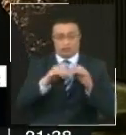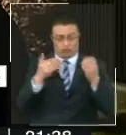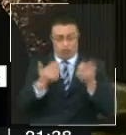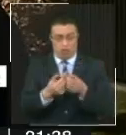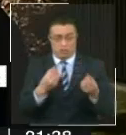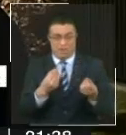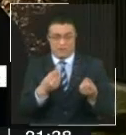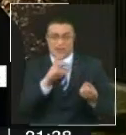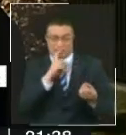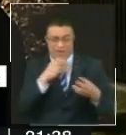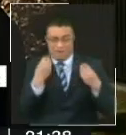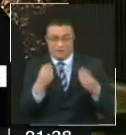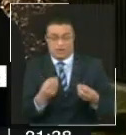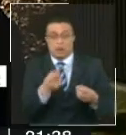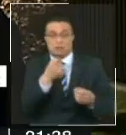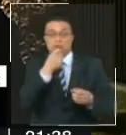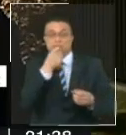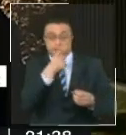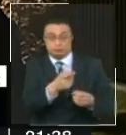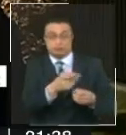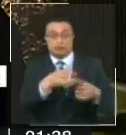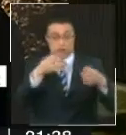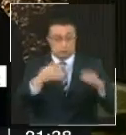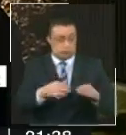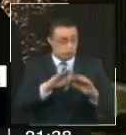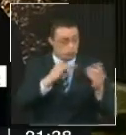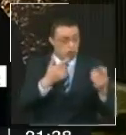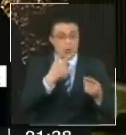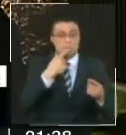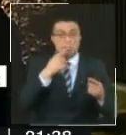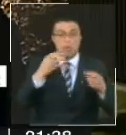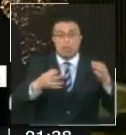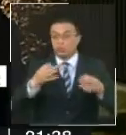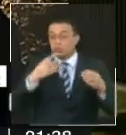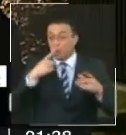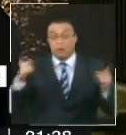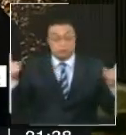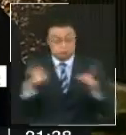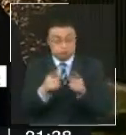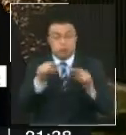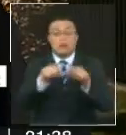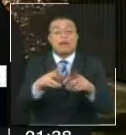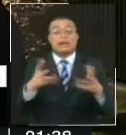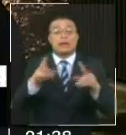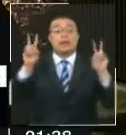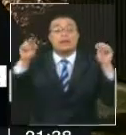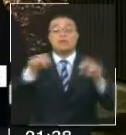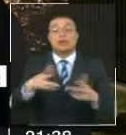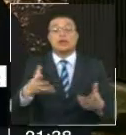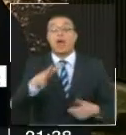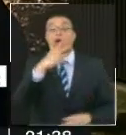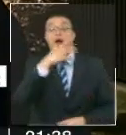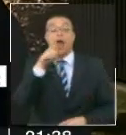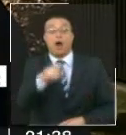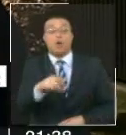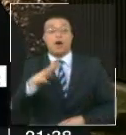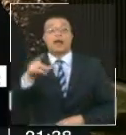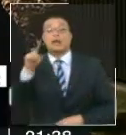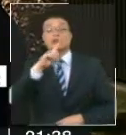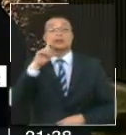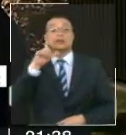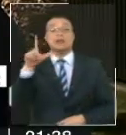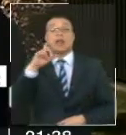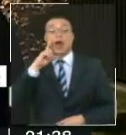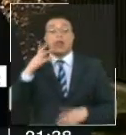el sentido del mundo que se hiciera una presentación se agotara la discusión a lo que verdaderamente es lo medular que es la naturaleza de las aguas del silala y por lo